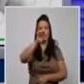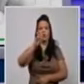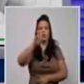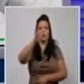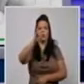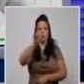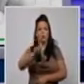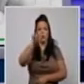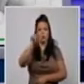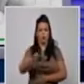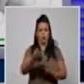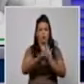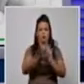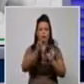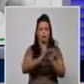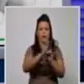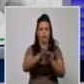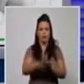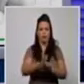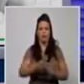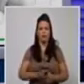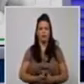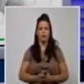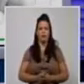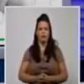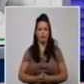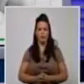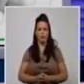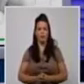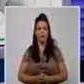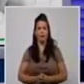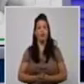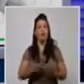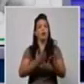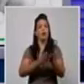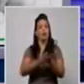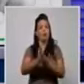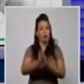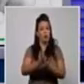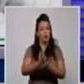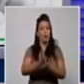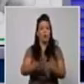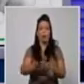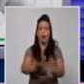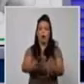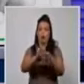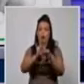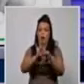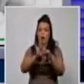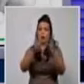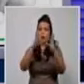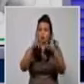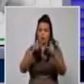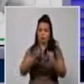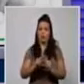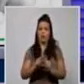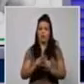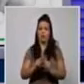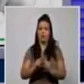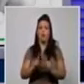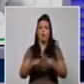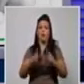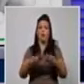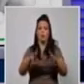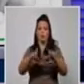pacientes diagnosticados con la enfermedad. Atención, sigue siendo una cifra muy elevada de nuevos contagios en la